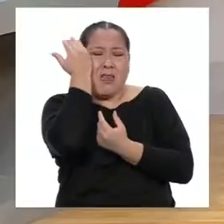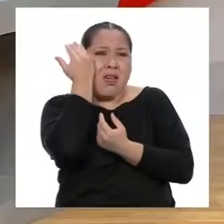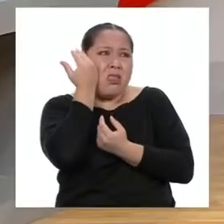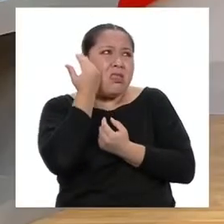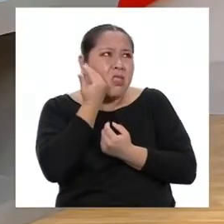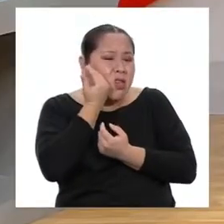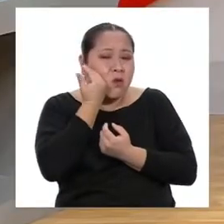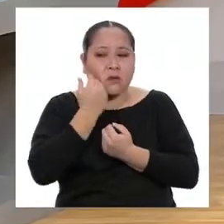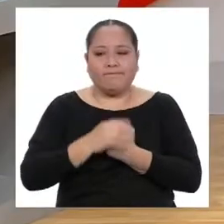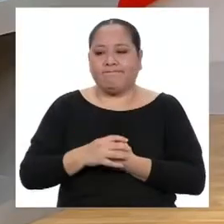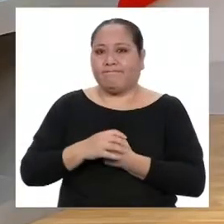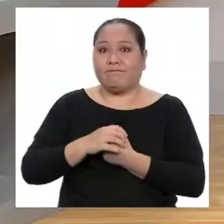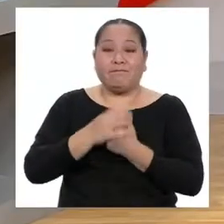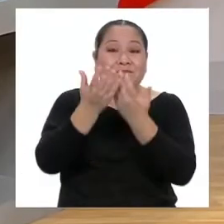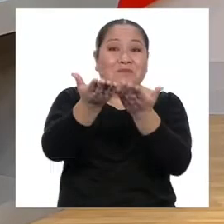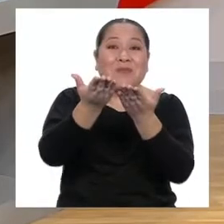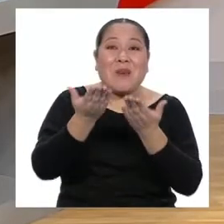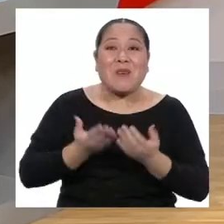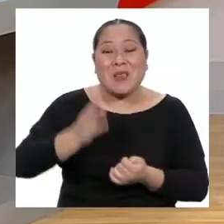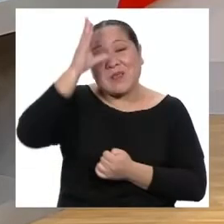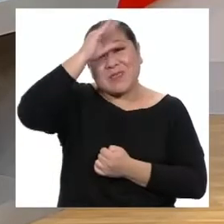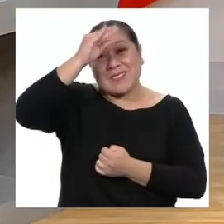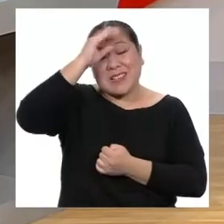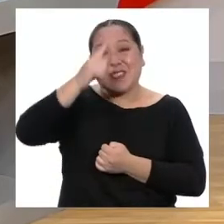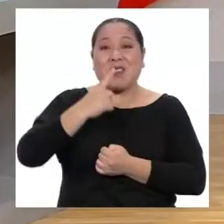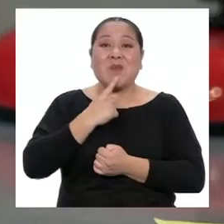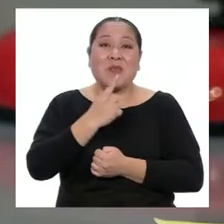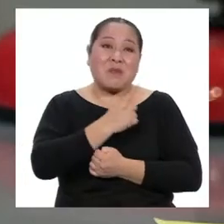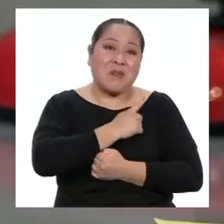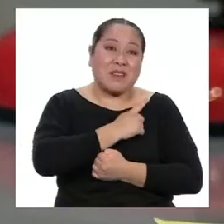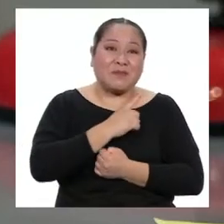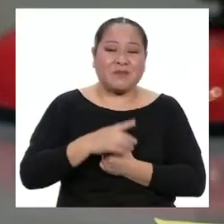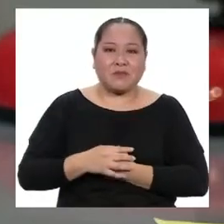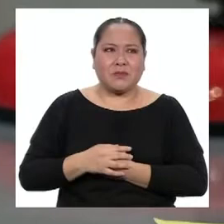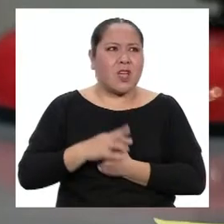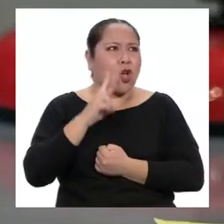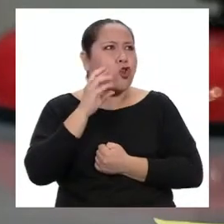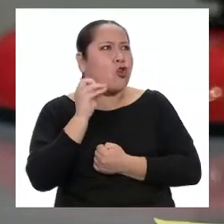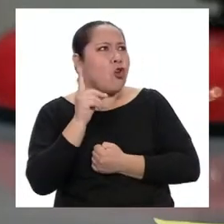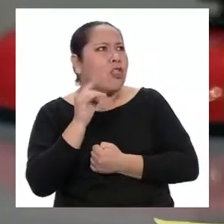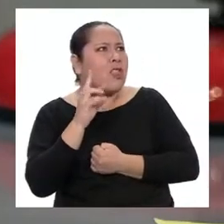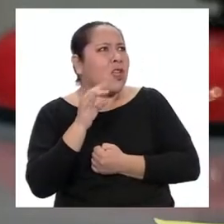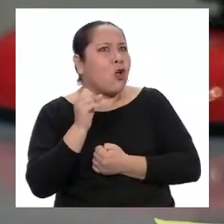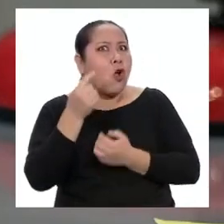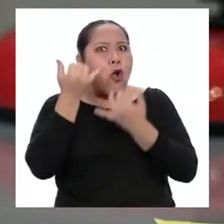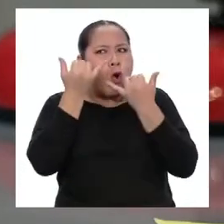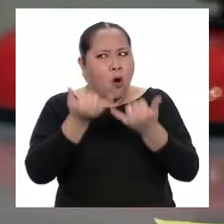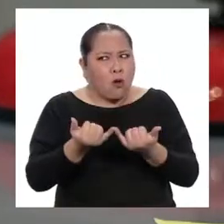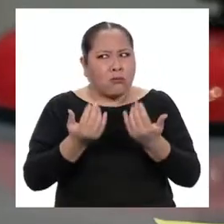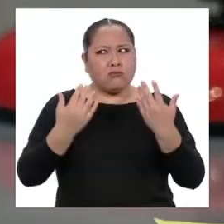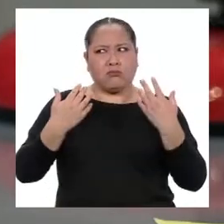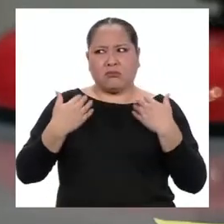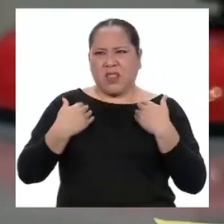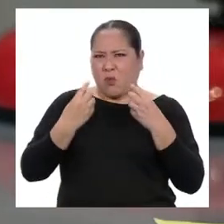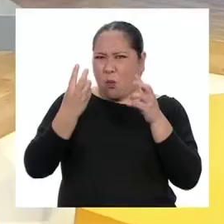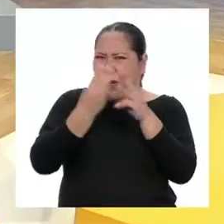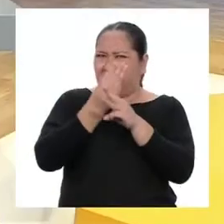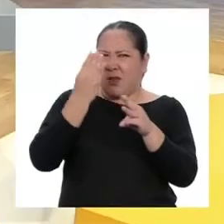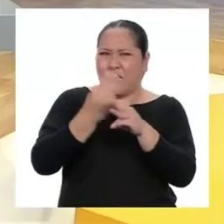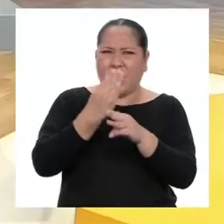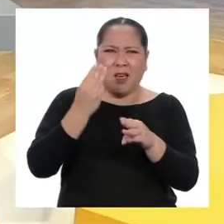antiguo. Bienvenidos, chicas y chicos de primero de secundaria. Rodrigo, pero hoy toca